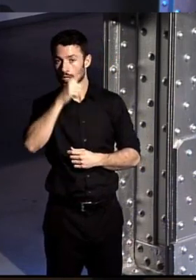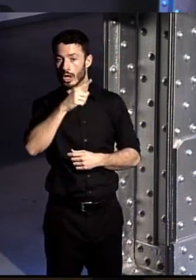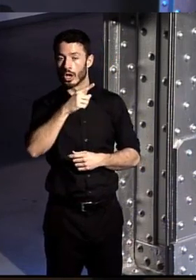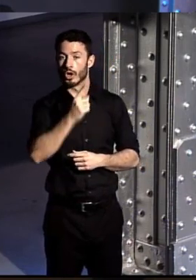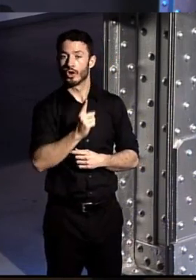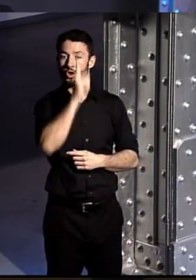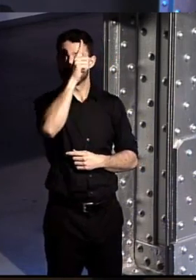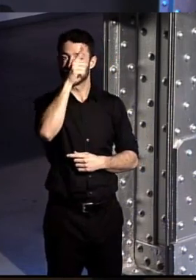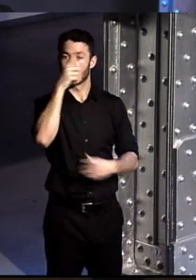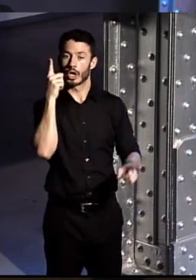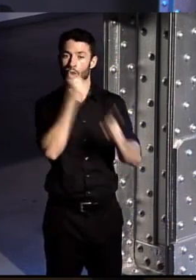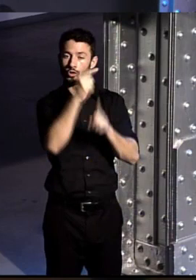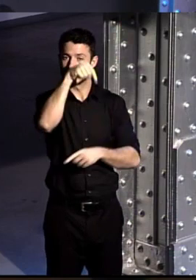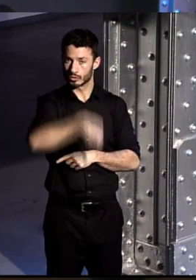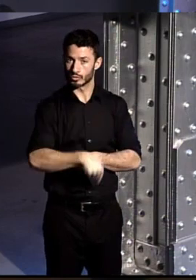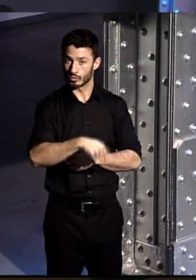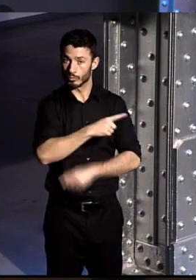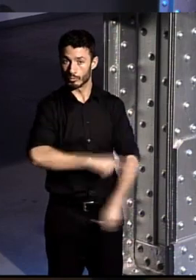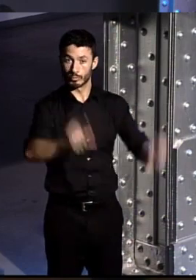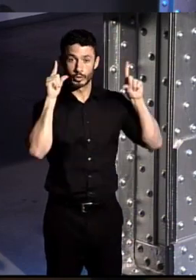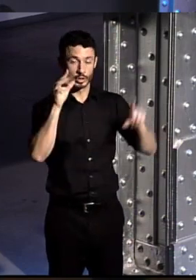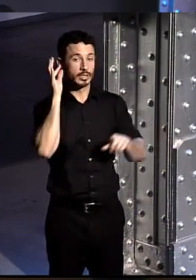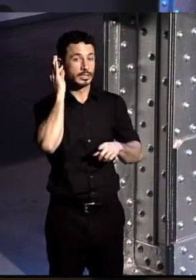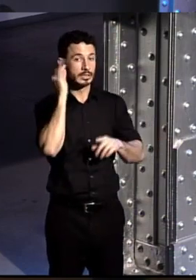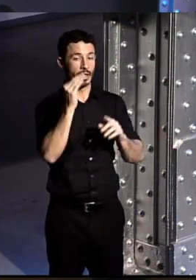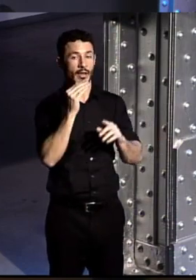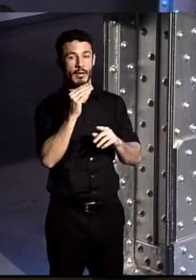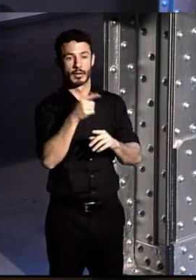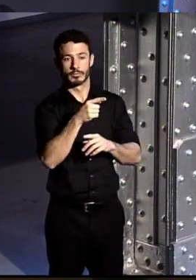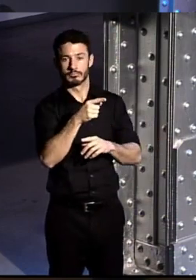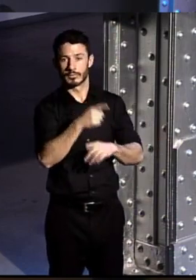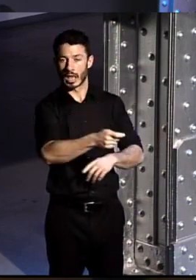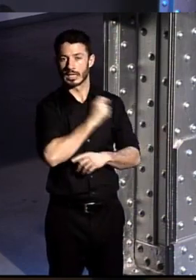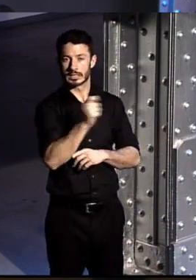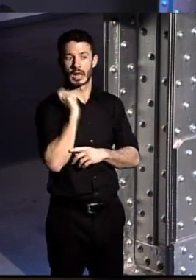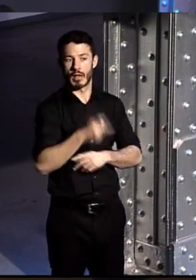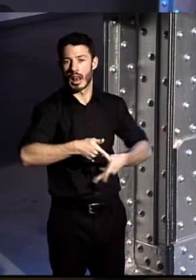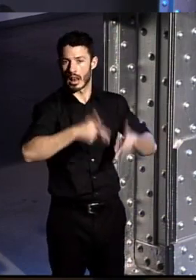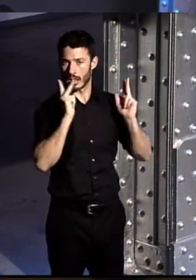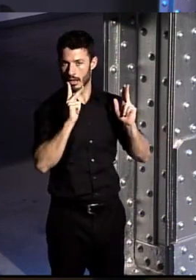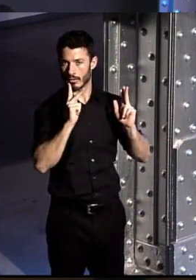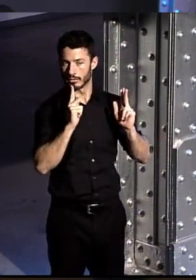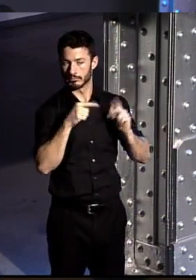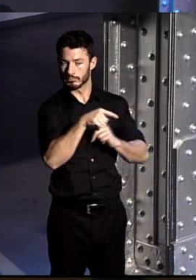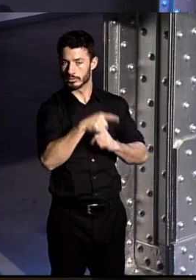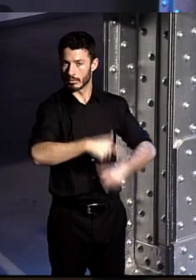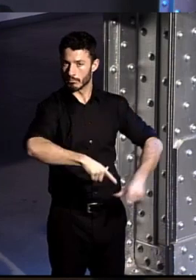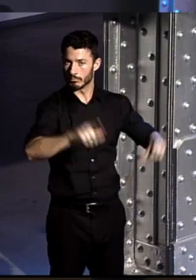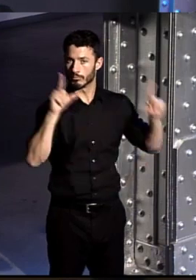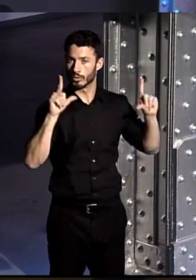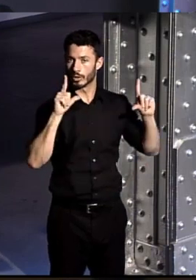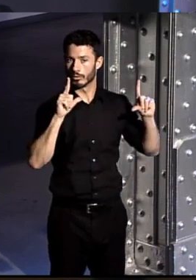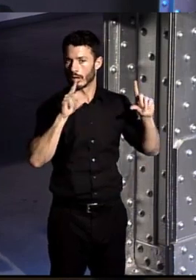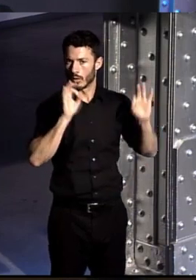Sur, la protagonista femenina es Thelma, es una esclava liberta. Y es una protagonista al estilo de